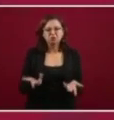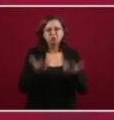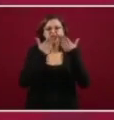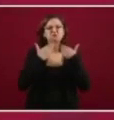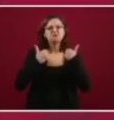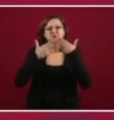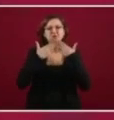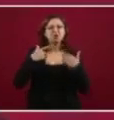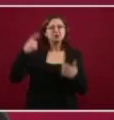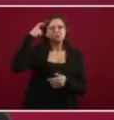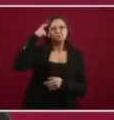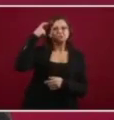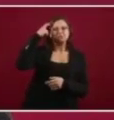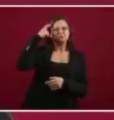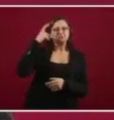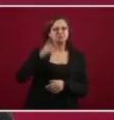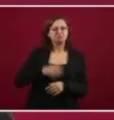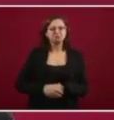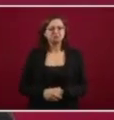irracional.